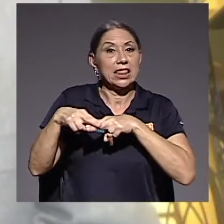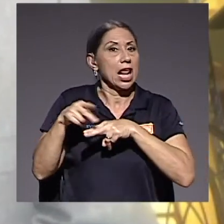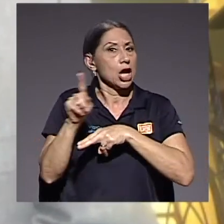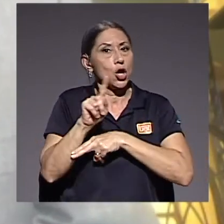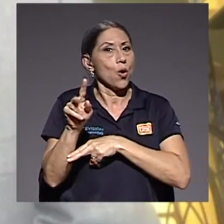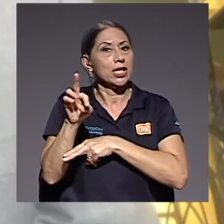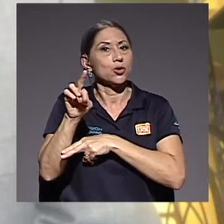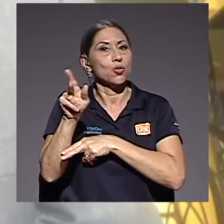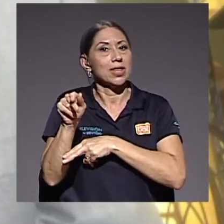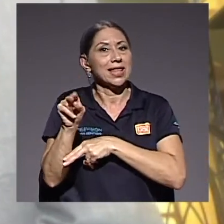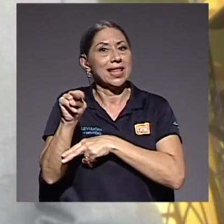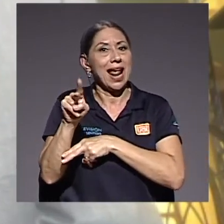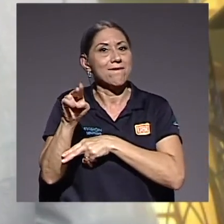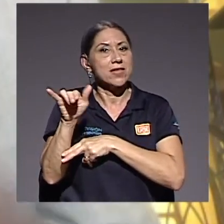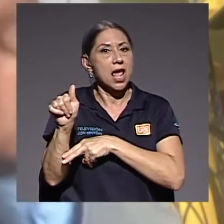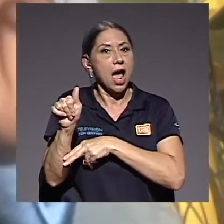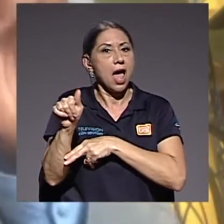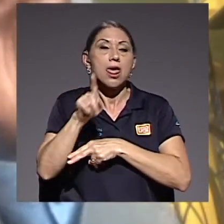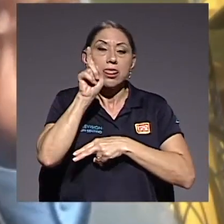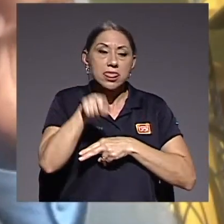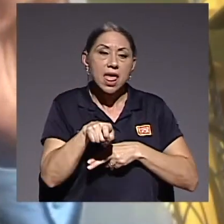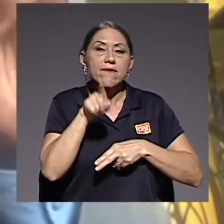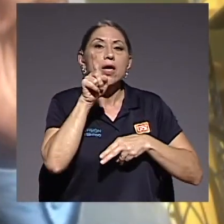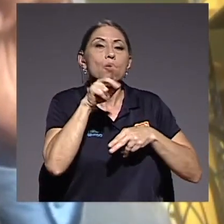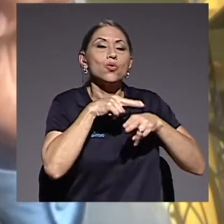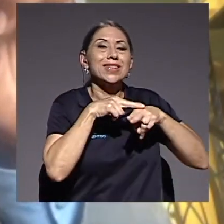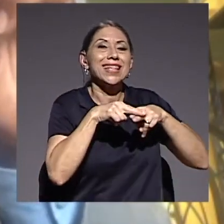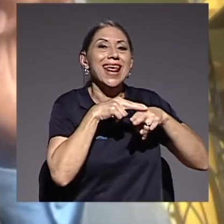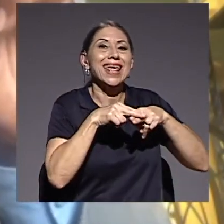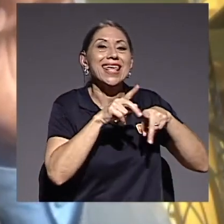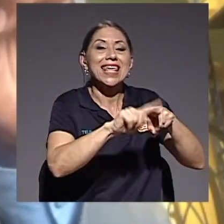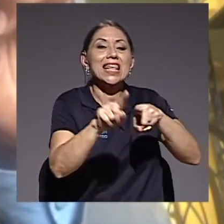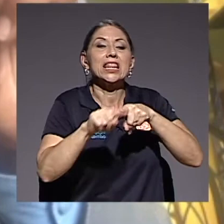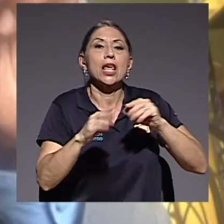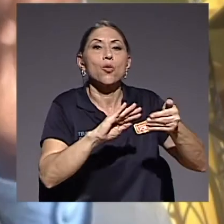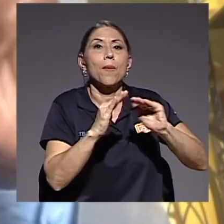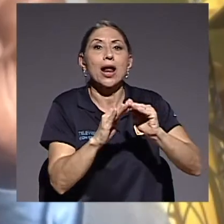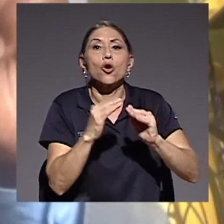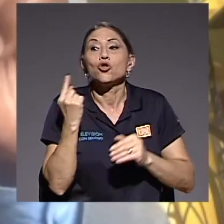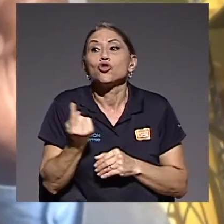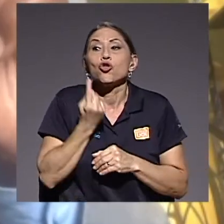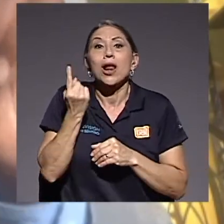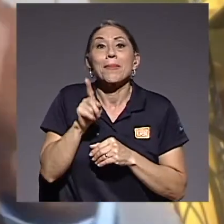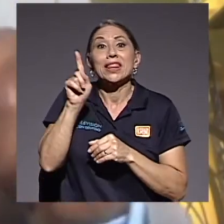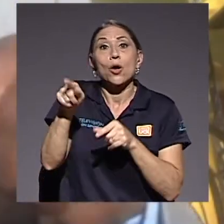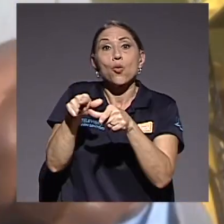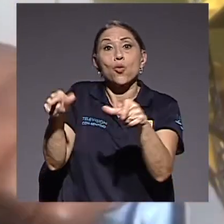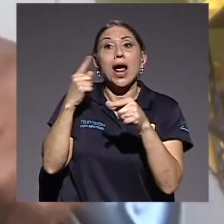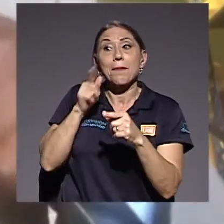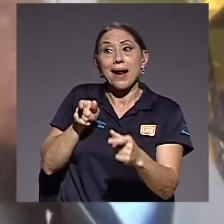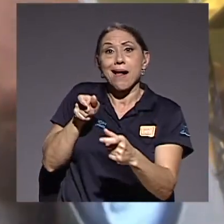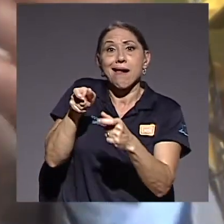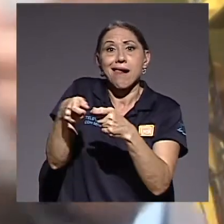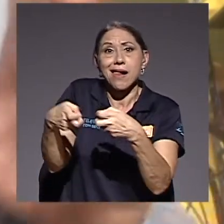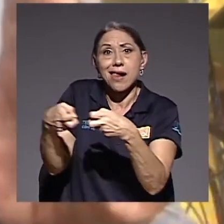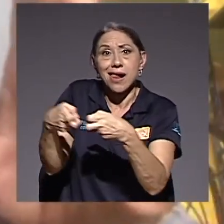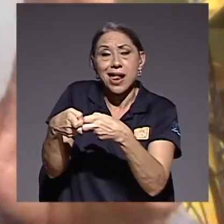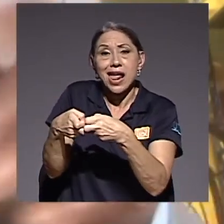tren interurbano, con una sola subestación en Colima, es suficiente. Bueno, don Clinton.